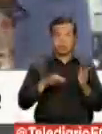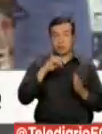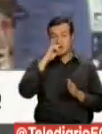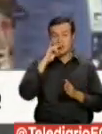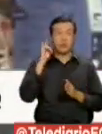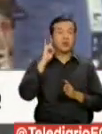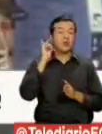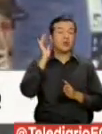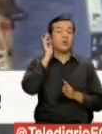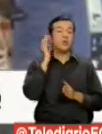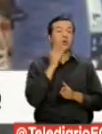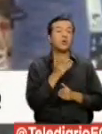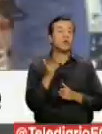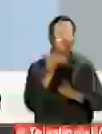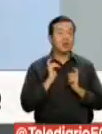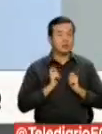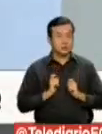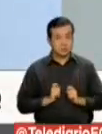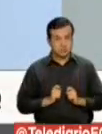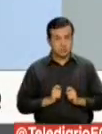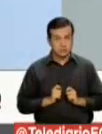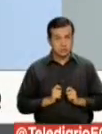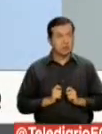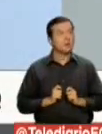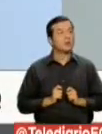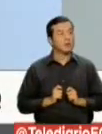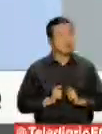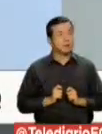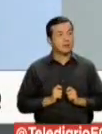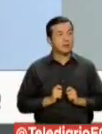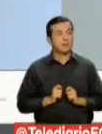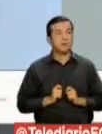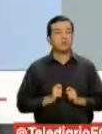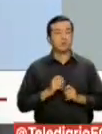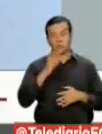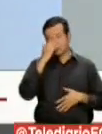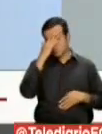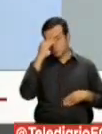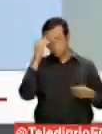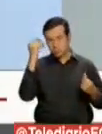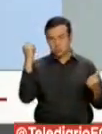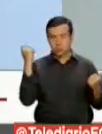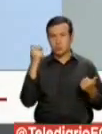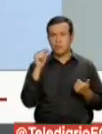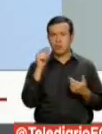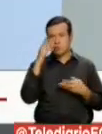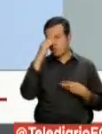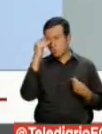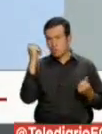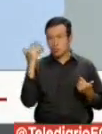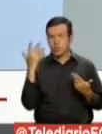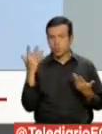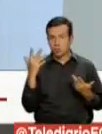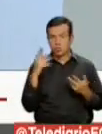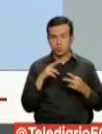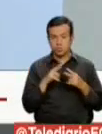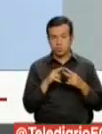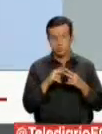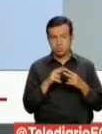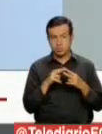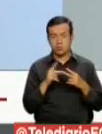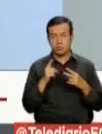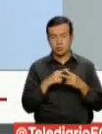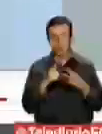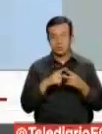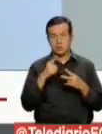niños y adolescentes se encuentra el cáncer. ¿Por qué las tasas de curas son tan bajas en países en vías de desarrollo? Y bueno, tenemos dos grandes conclusiones.